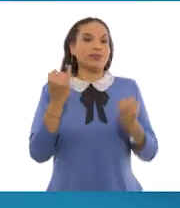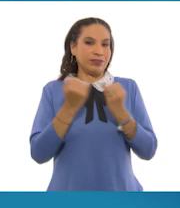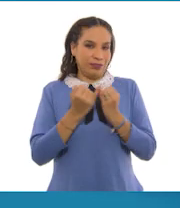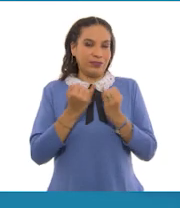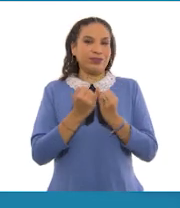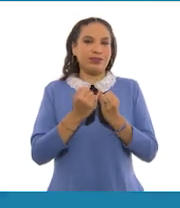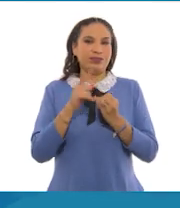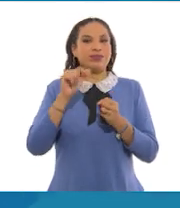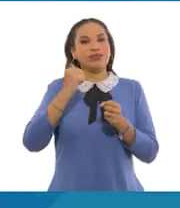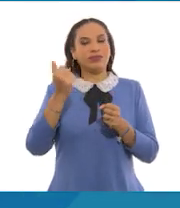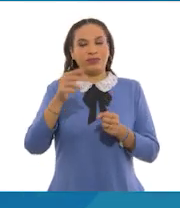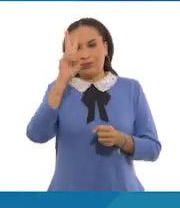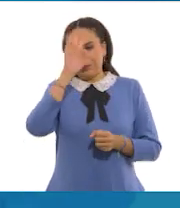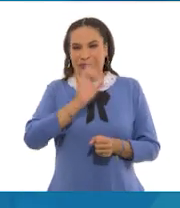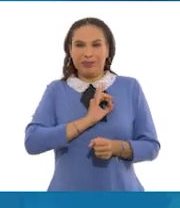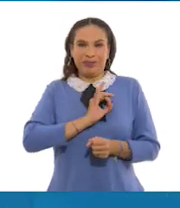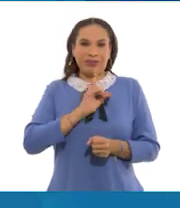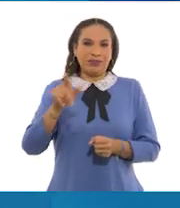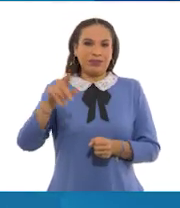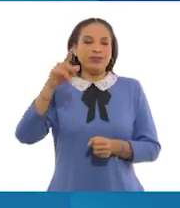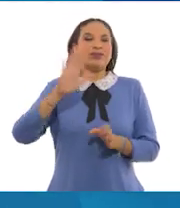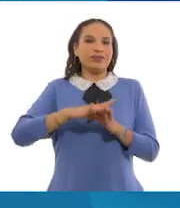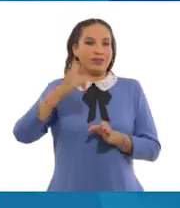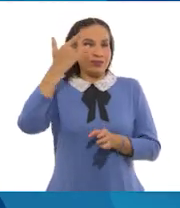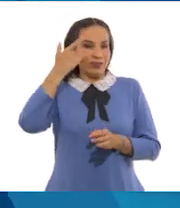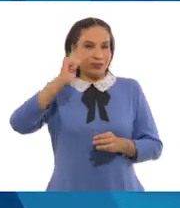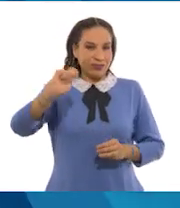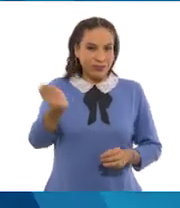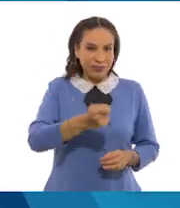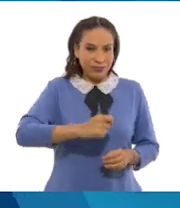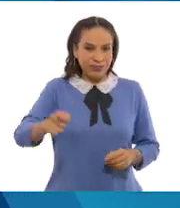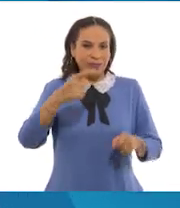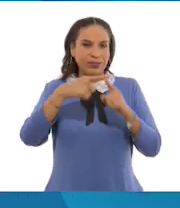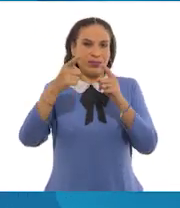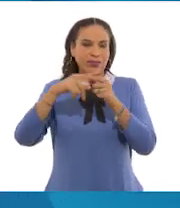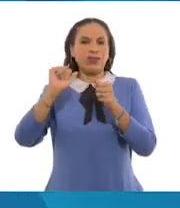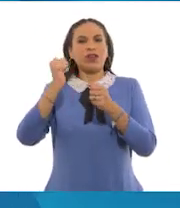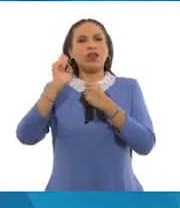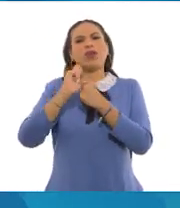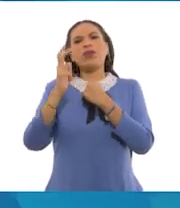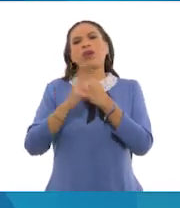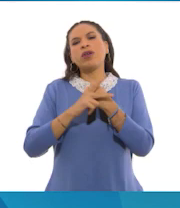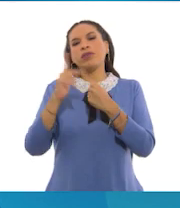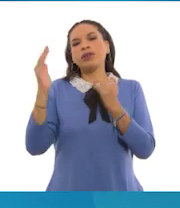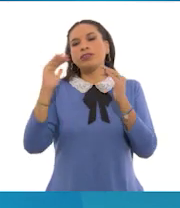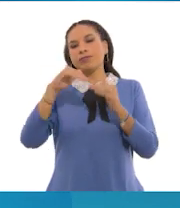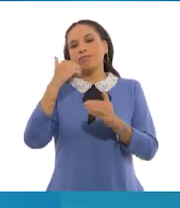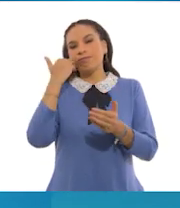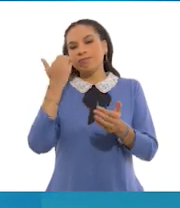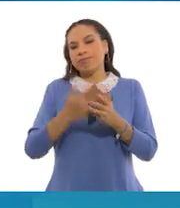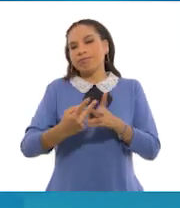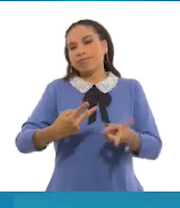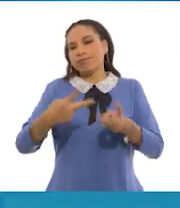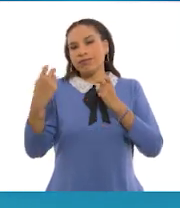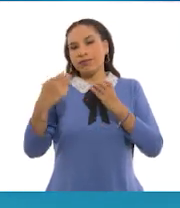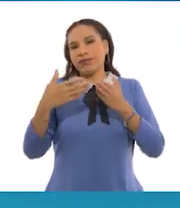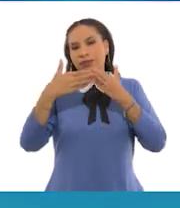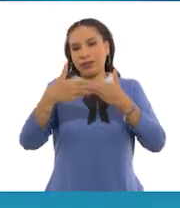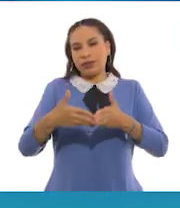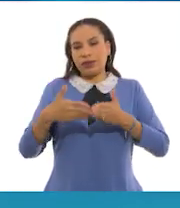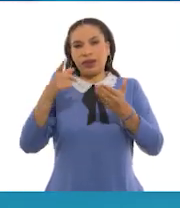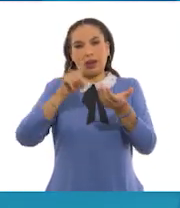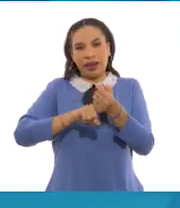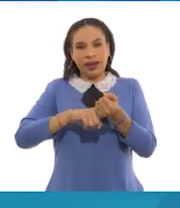también de los temibles piratas de diferentes naciones europeas que intentaron robar los botines